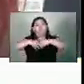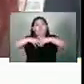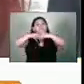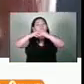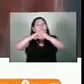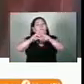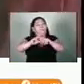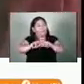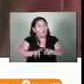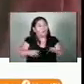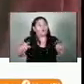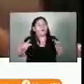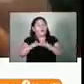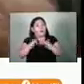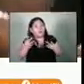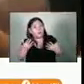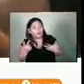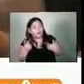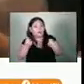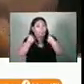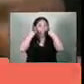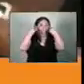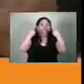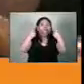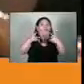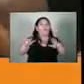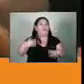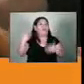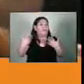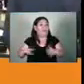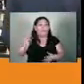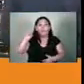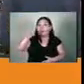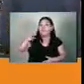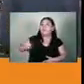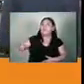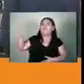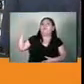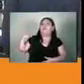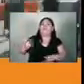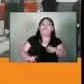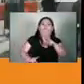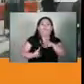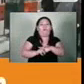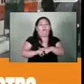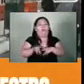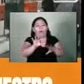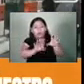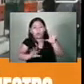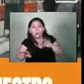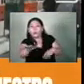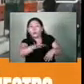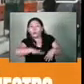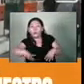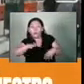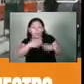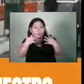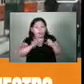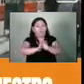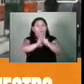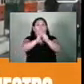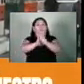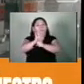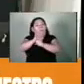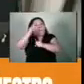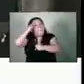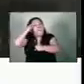atentas a las sorpresas de un virus que a casi dos años de su aparición ha resurgido en momentos en que lucía que